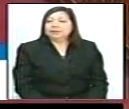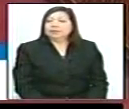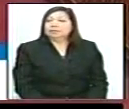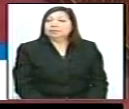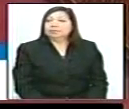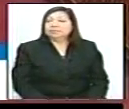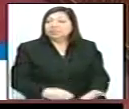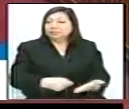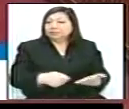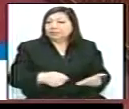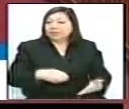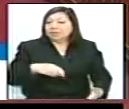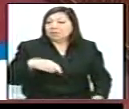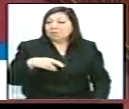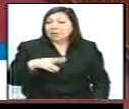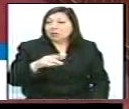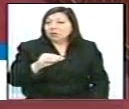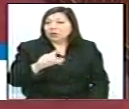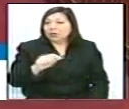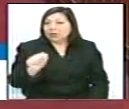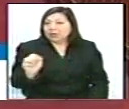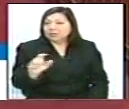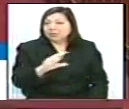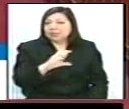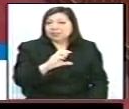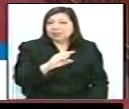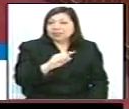Firmas de los congresistas Morales Ramírez, Ceballos,